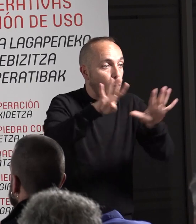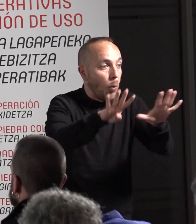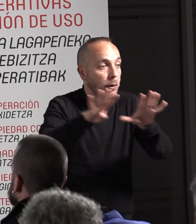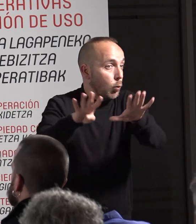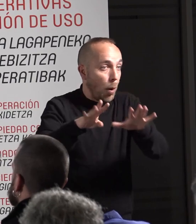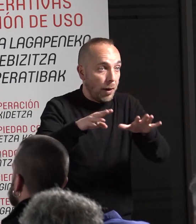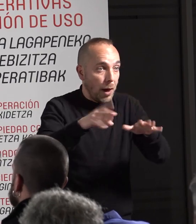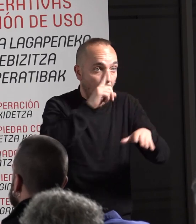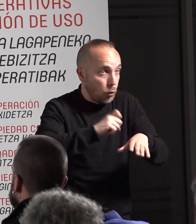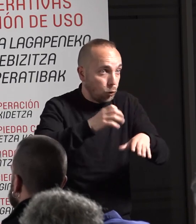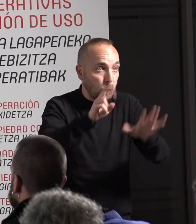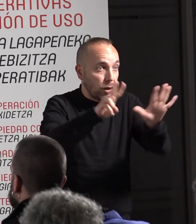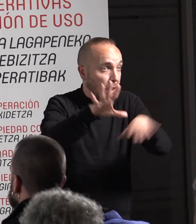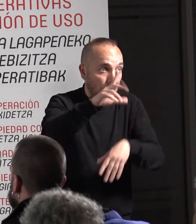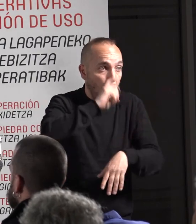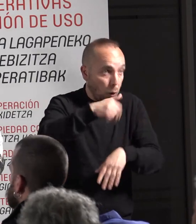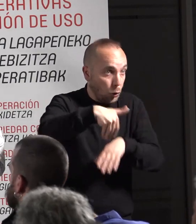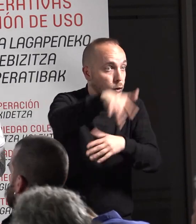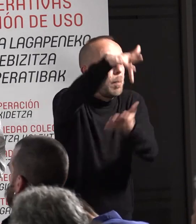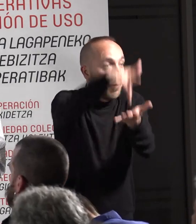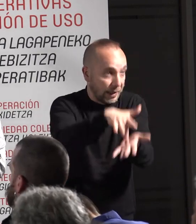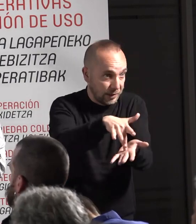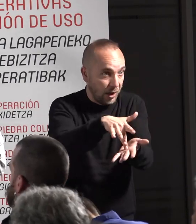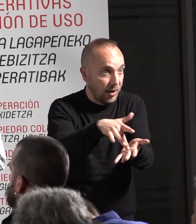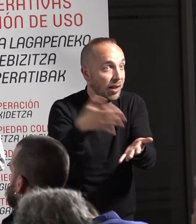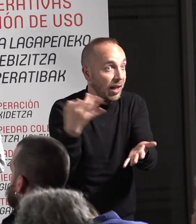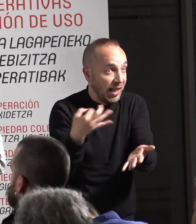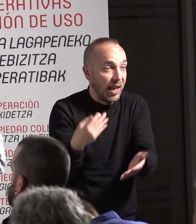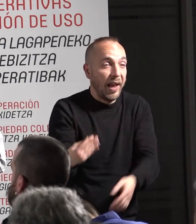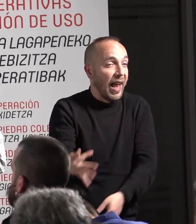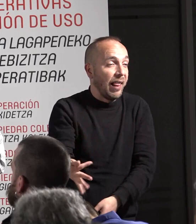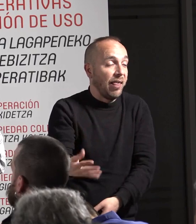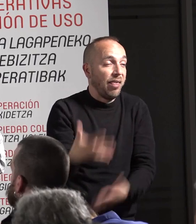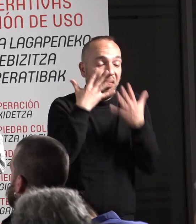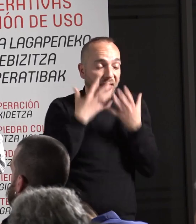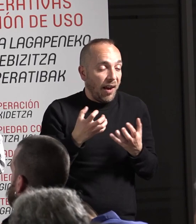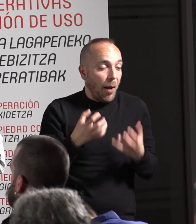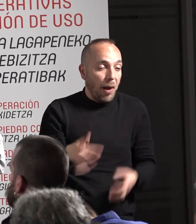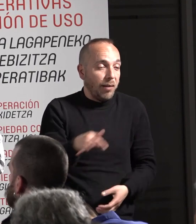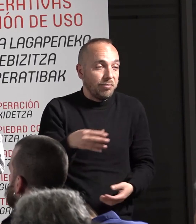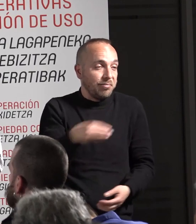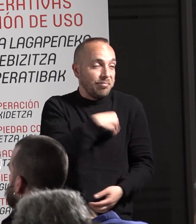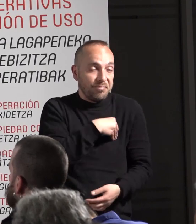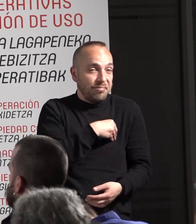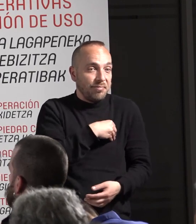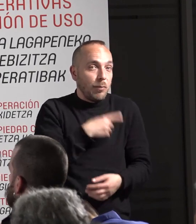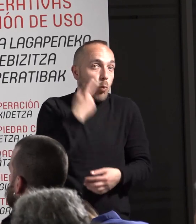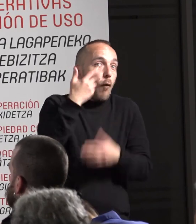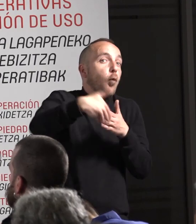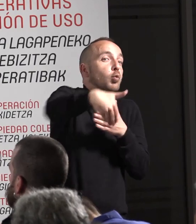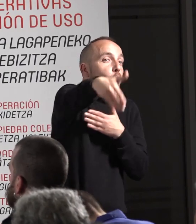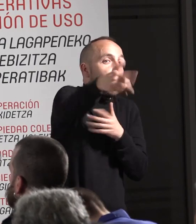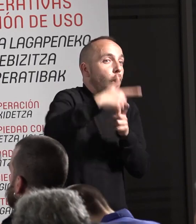75. Y entonces está el drama, lo que aquí le he querido, digamos, motear de futuro lejano, de